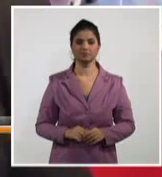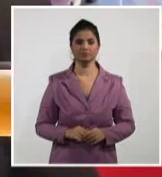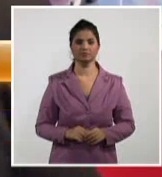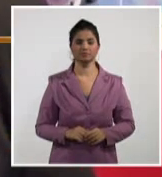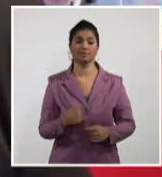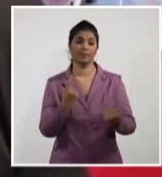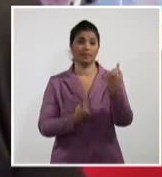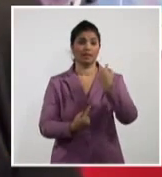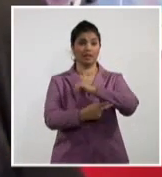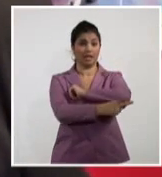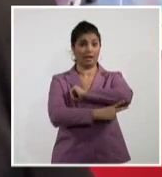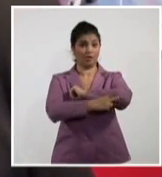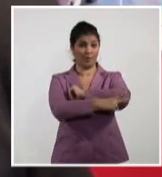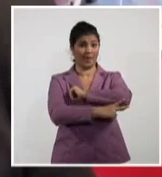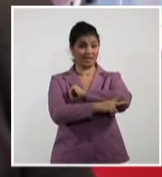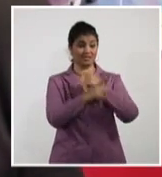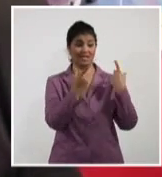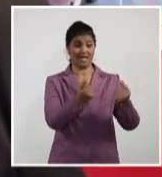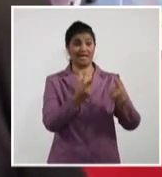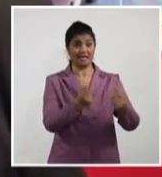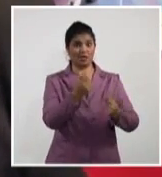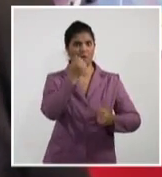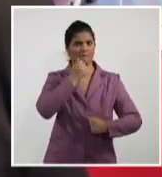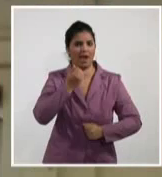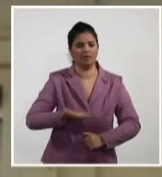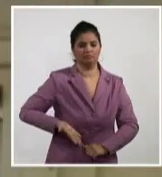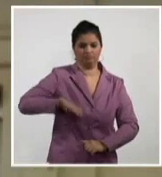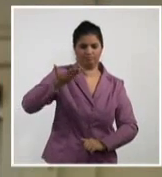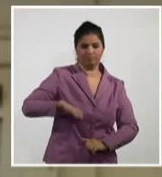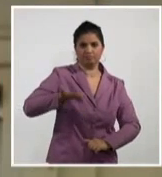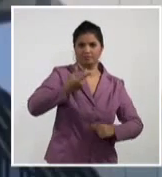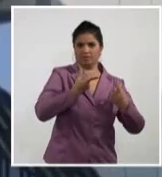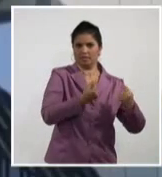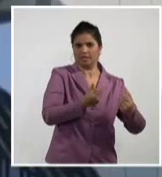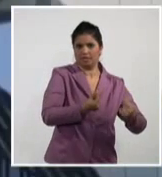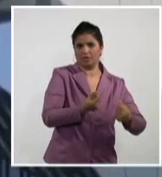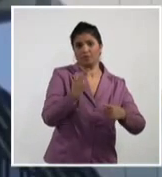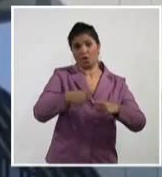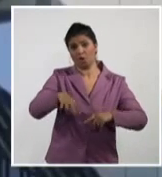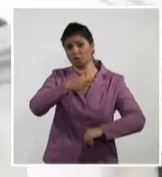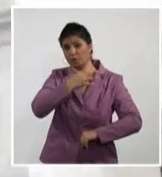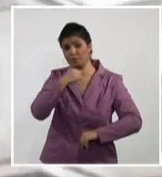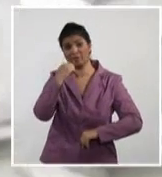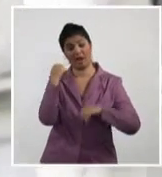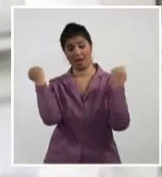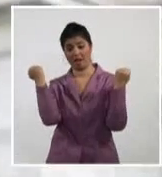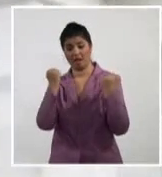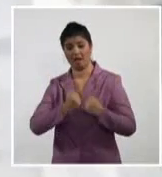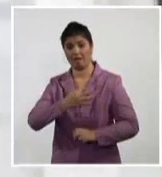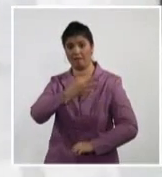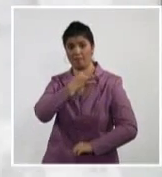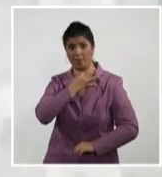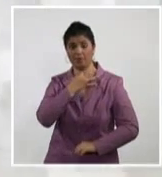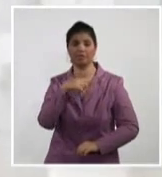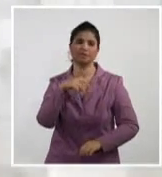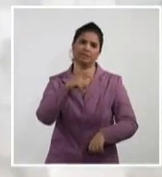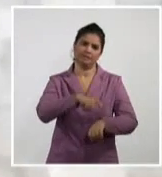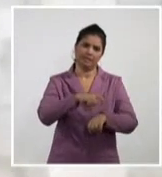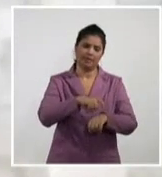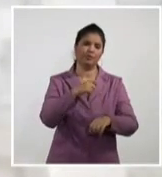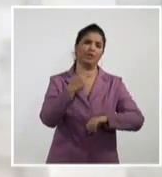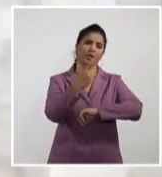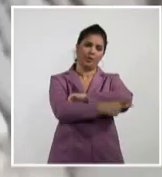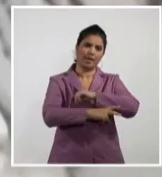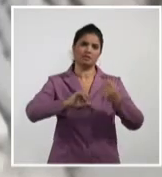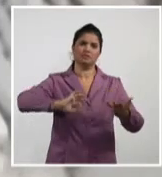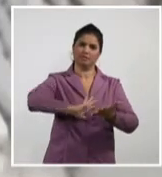eso la ganancia en este tiempo transita por la especulación financiera. Es un tiempo de dominación del capital ficticio, de